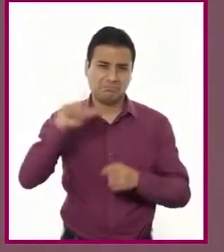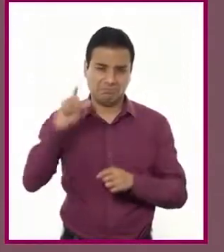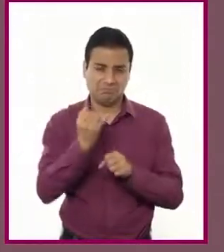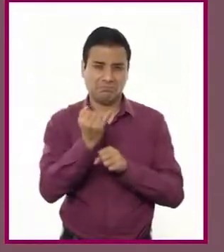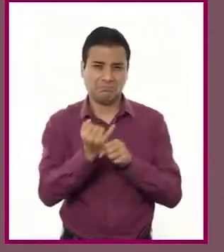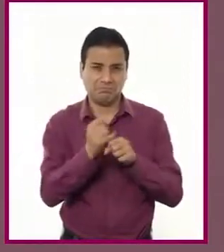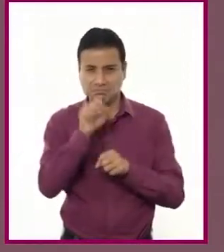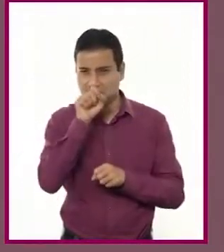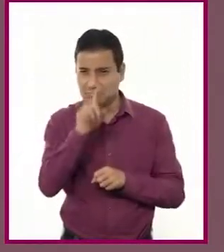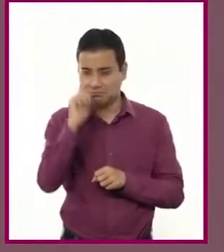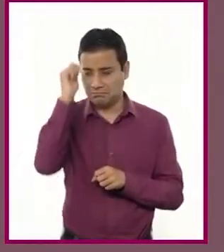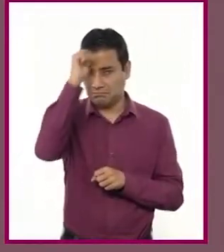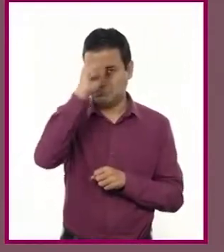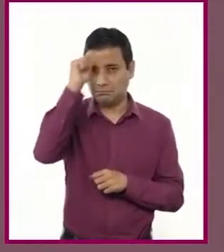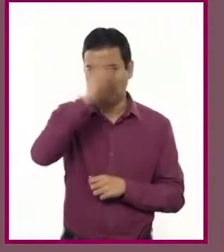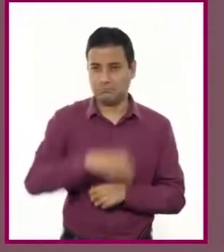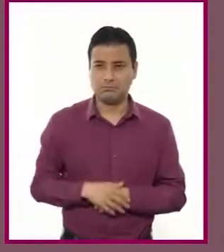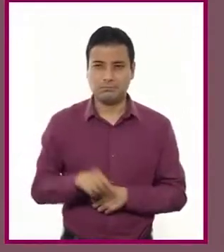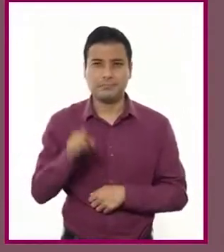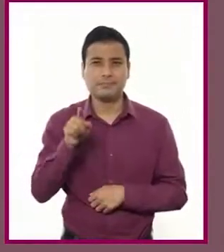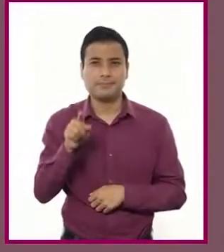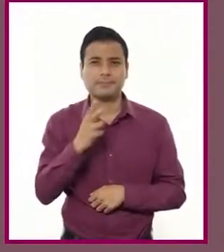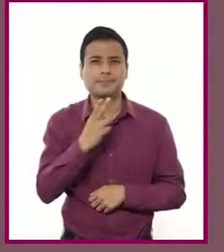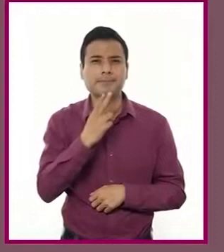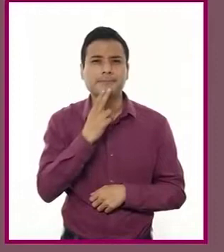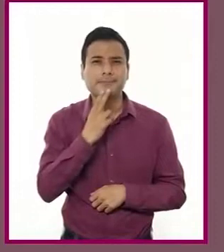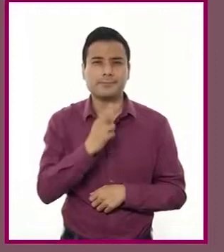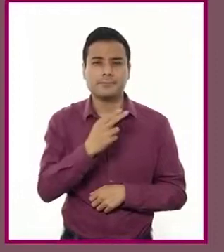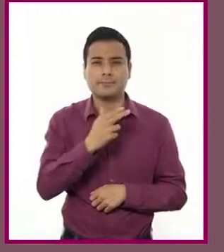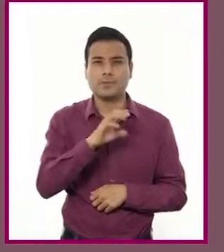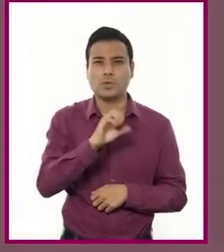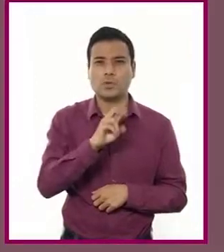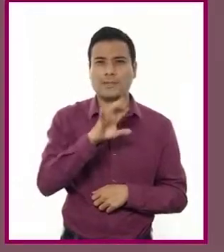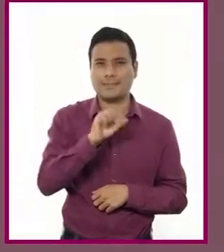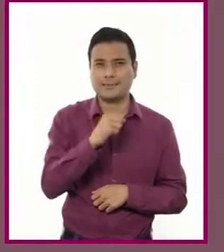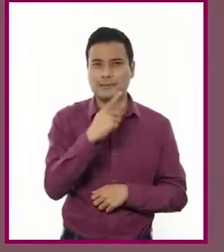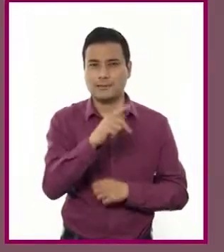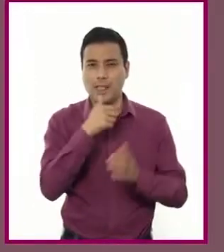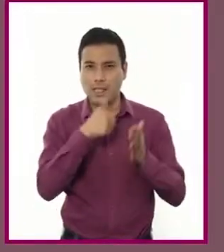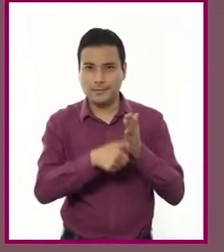como fuente exclusiva las cartas de relación del propio Hernán Cortés.